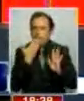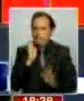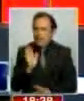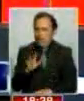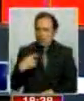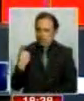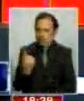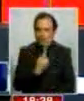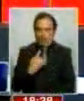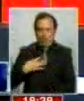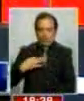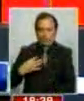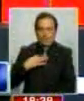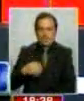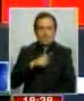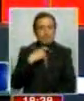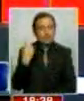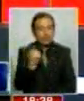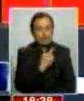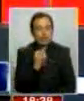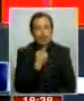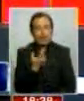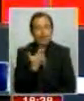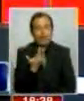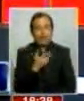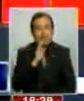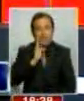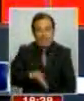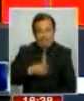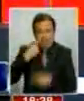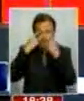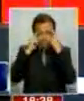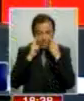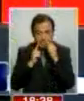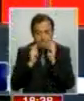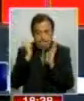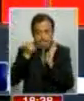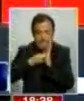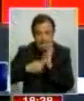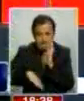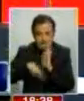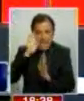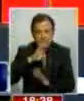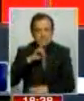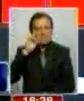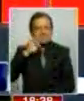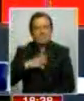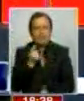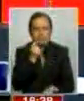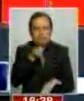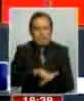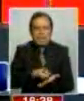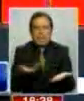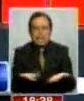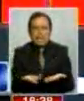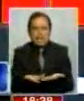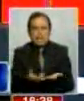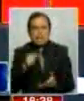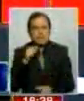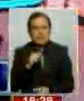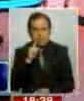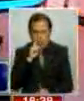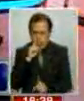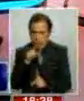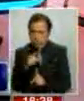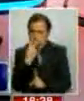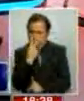la ciudadanía, para que todo el mundo que va a tener que hacer un esfuerzo y pagar más, sepa a qué está pagando? Porque en este sentido vemos